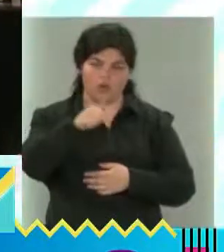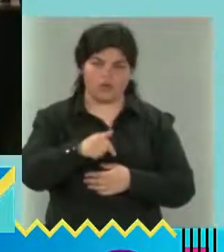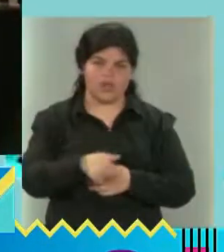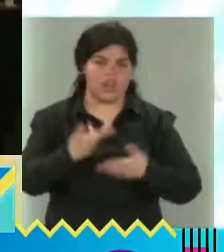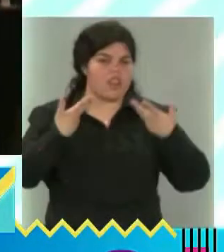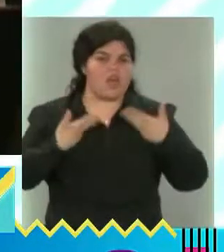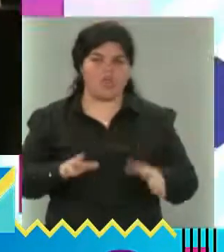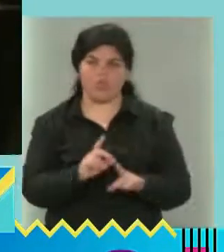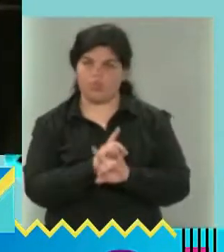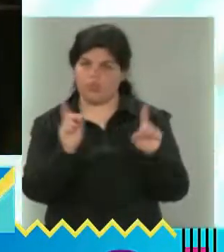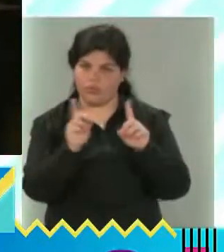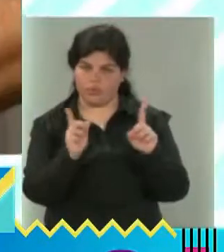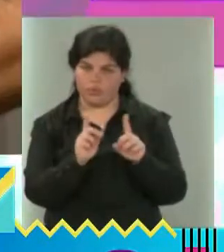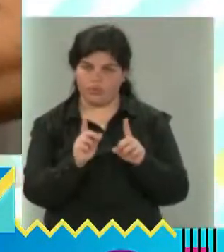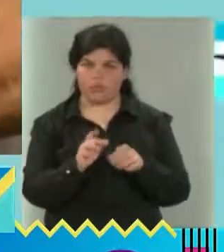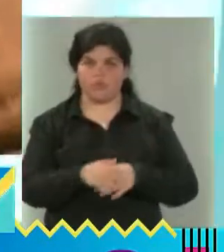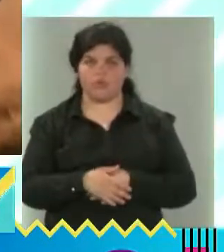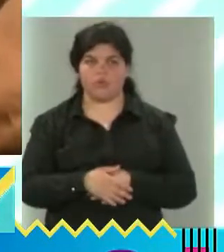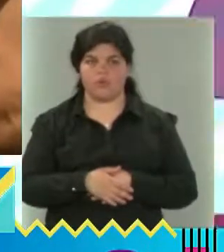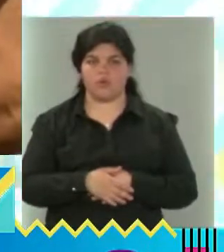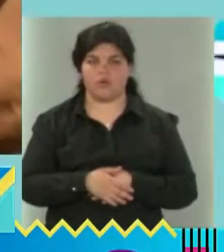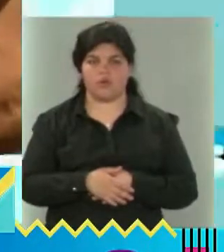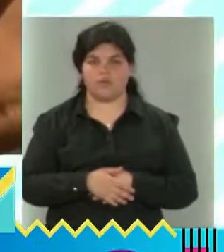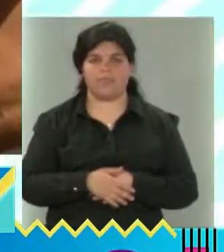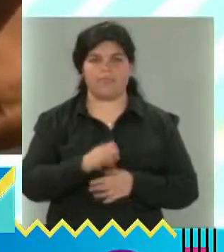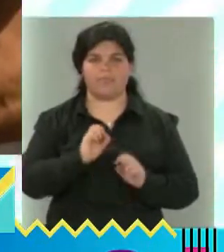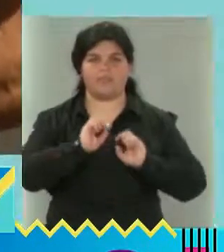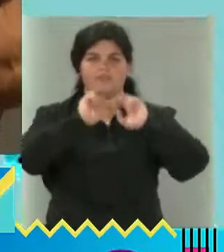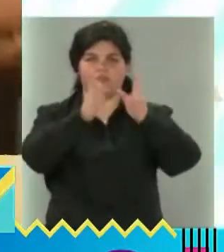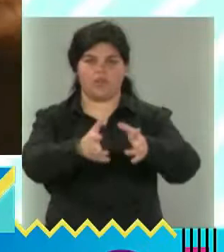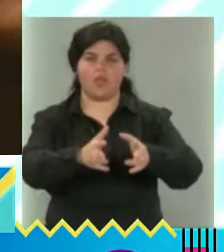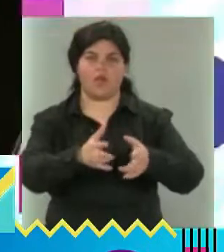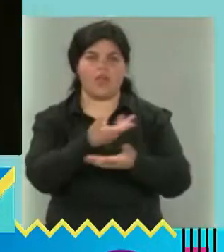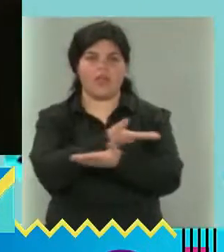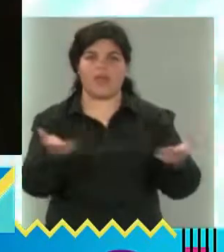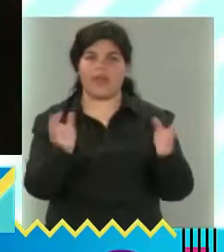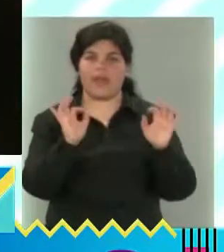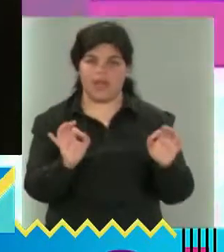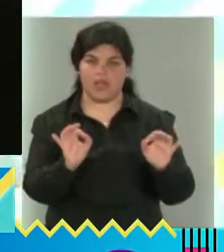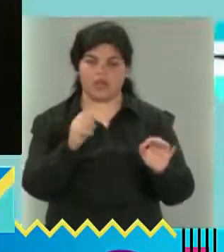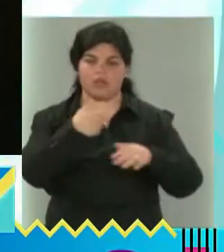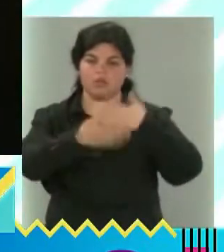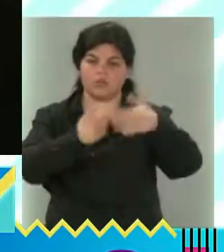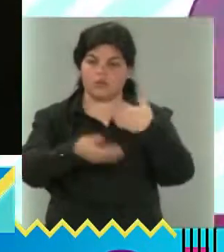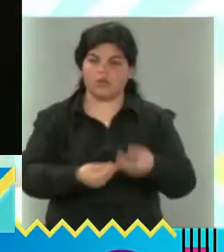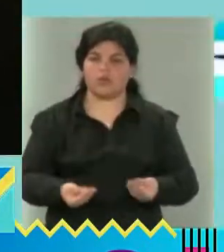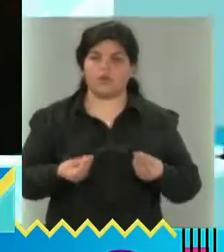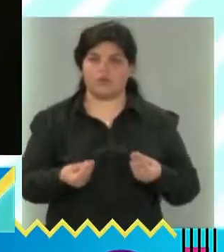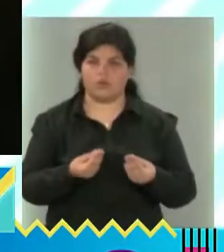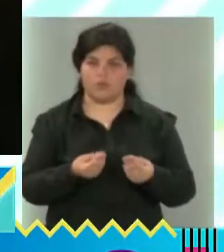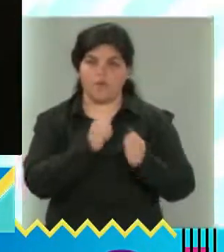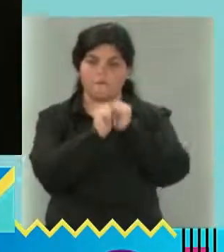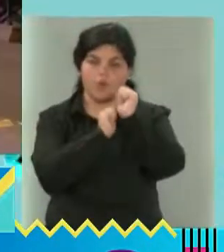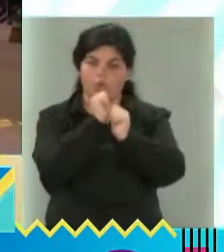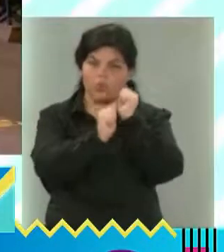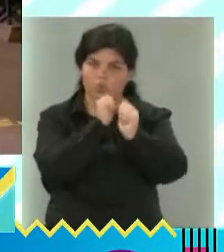común en la agricultura, digamos, hablando más como agrónomo más general, de que una producción encadenada